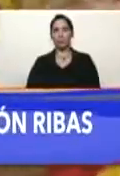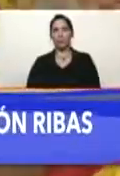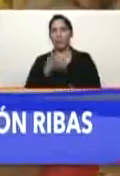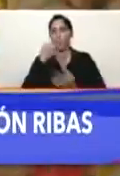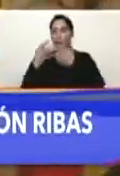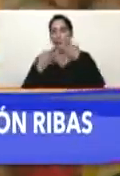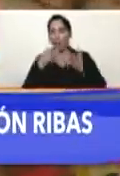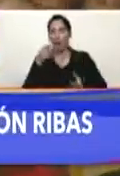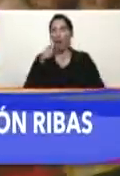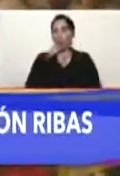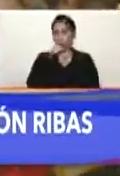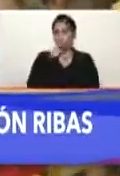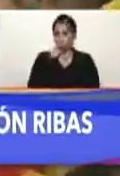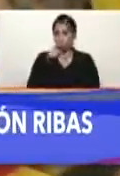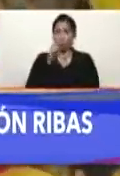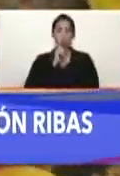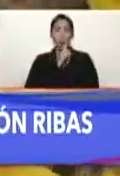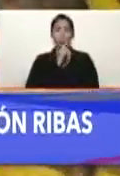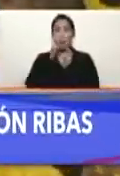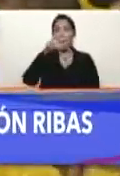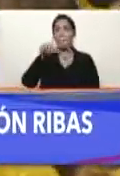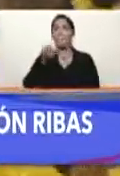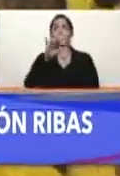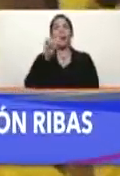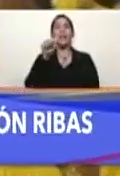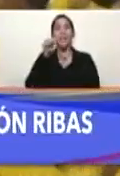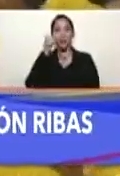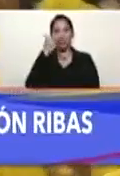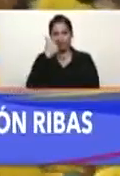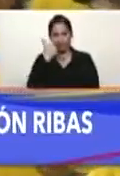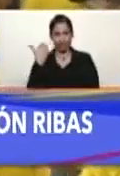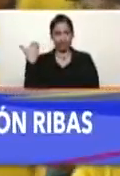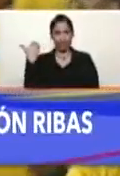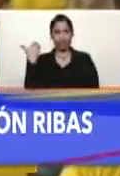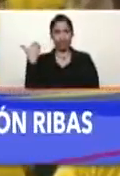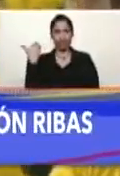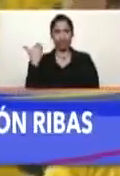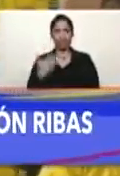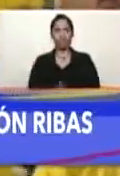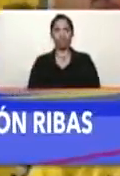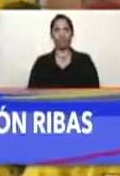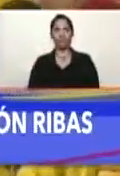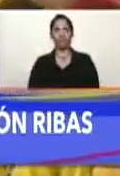Tú eres María, tú eres María.